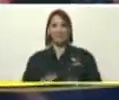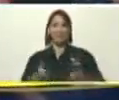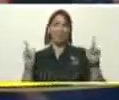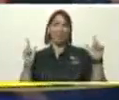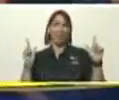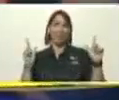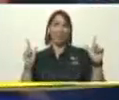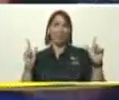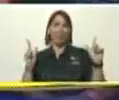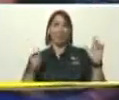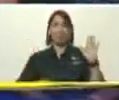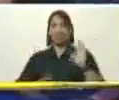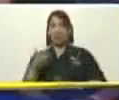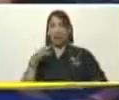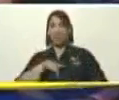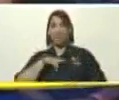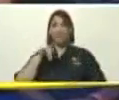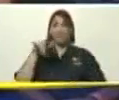luna de miel